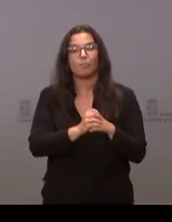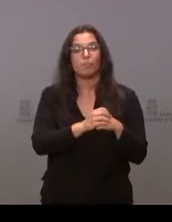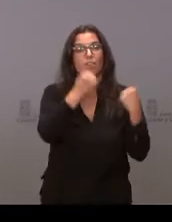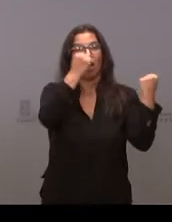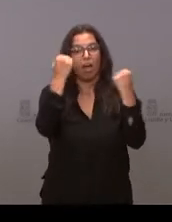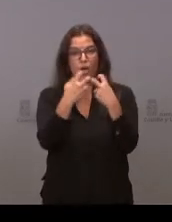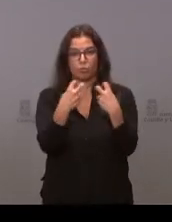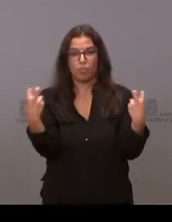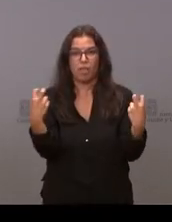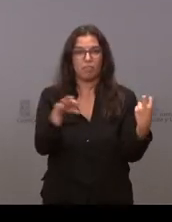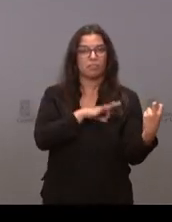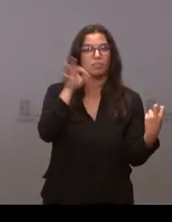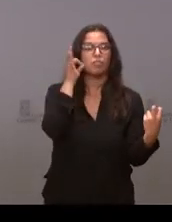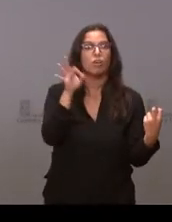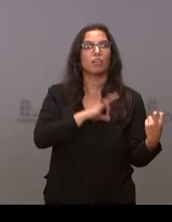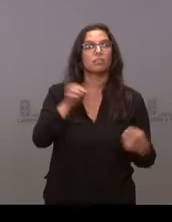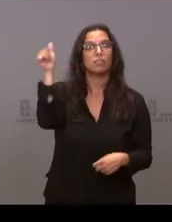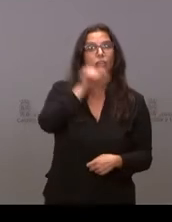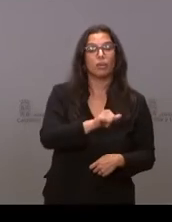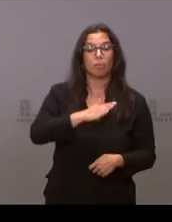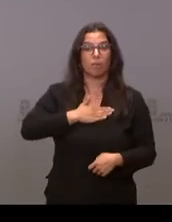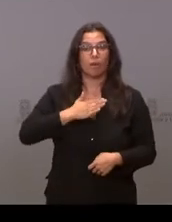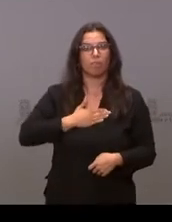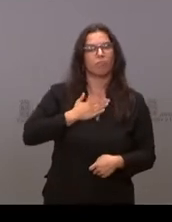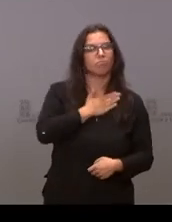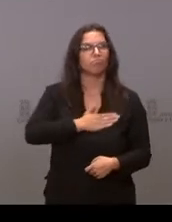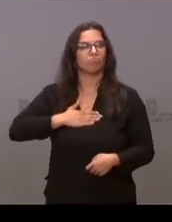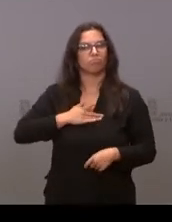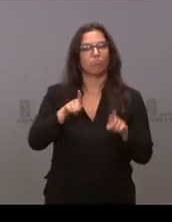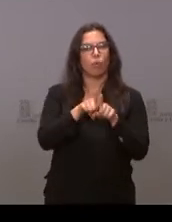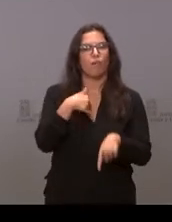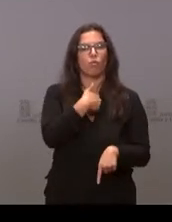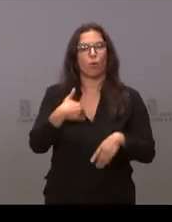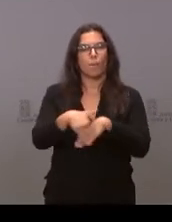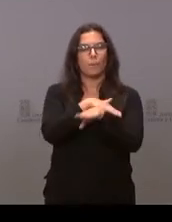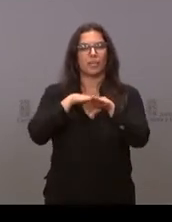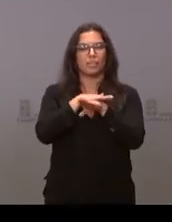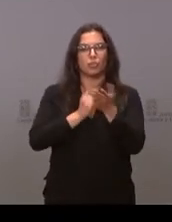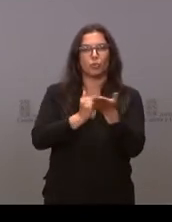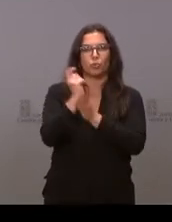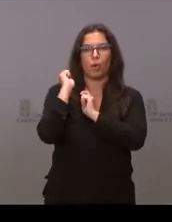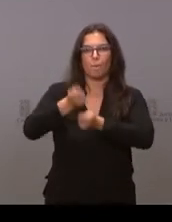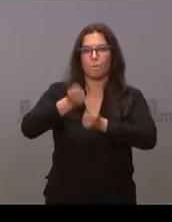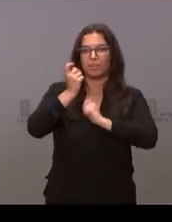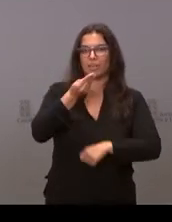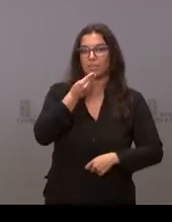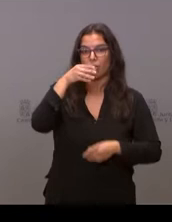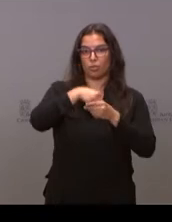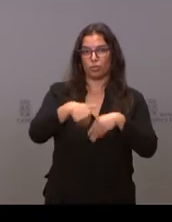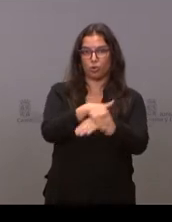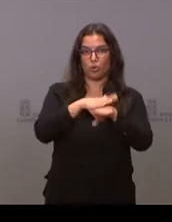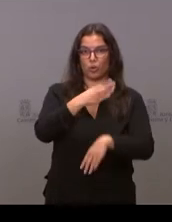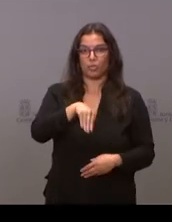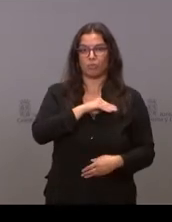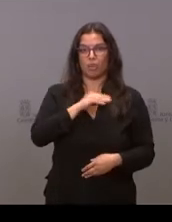autoridades, señoras y señores. Es para mí una gran satisfacción, como ministro de Agricultura, Pesca y Alimentación del Gobierno de España,